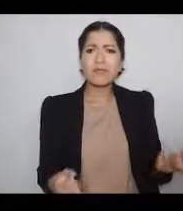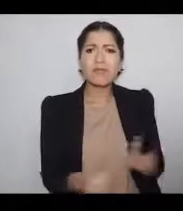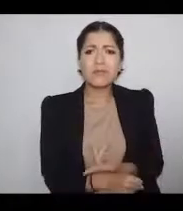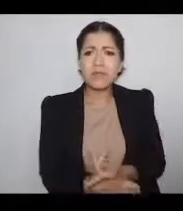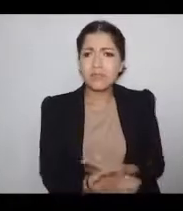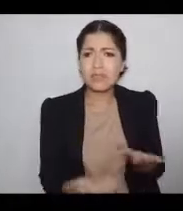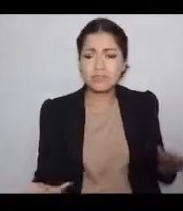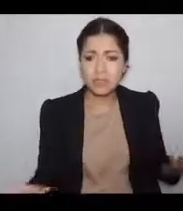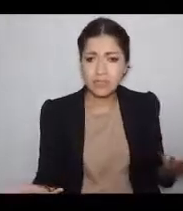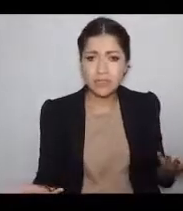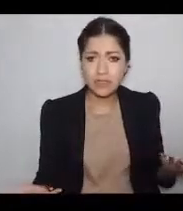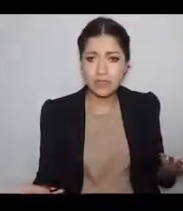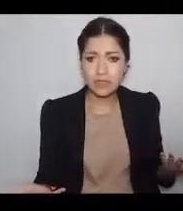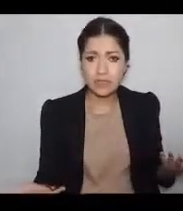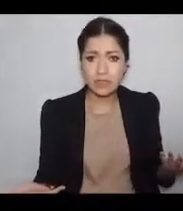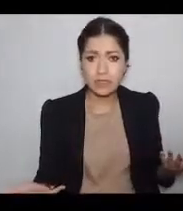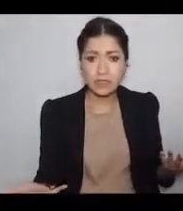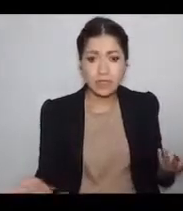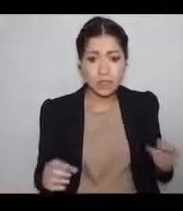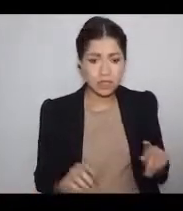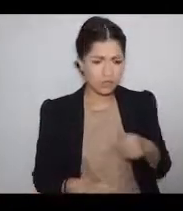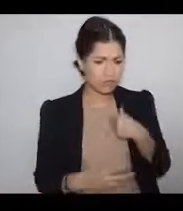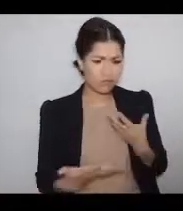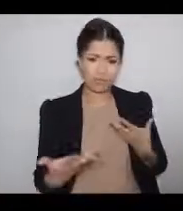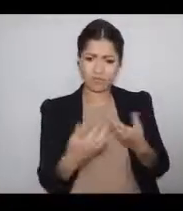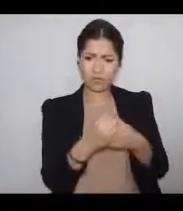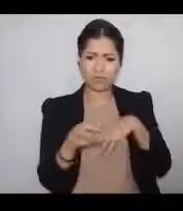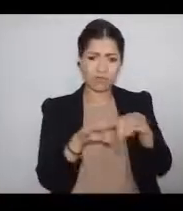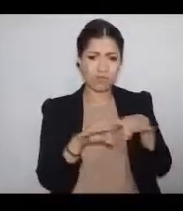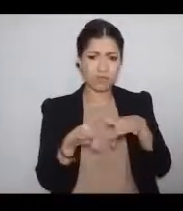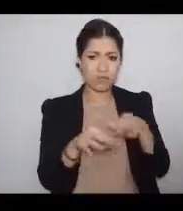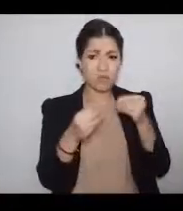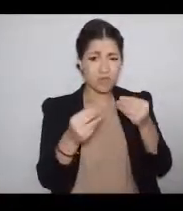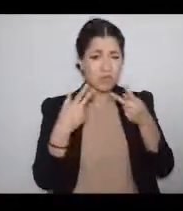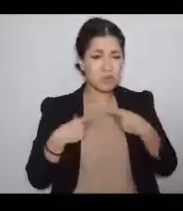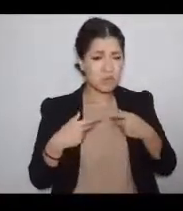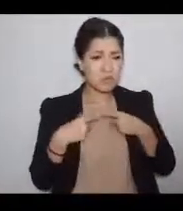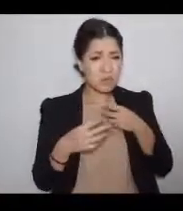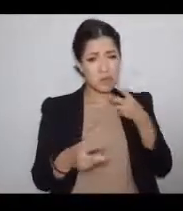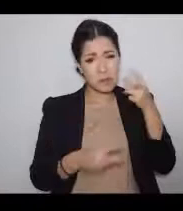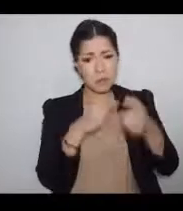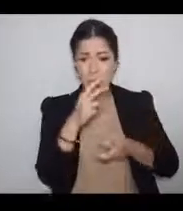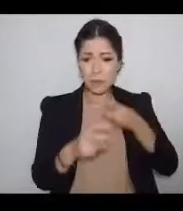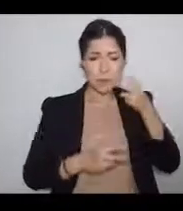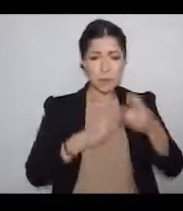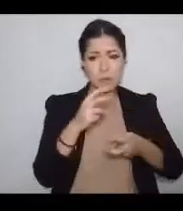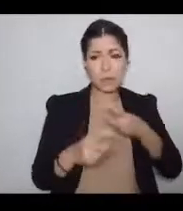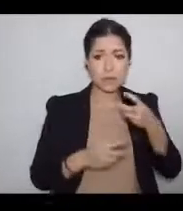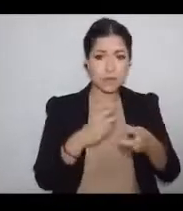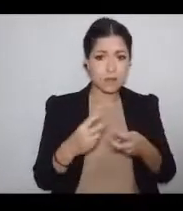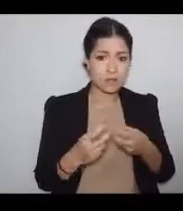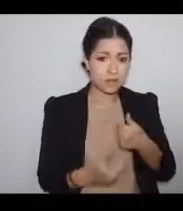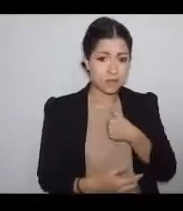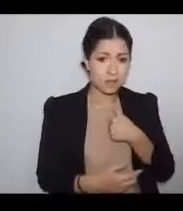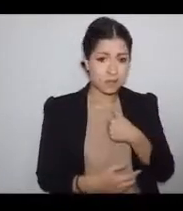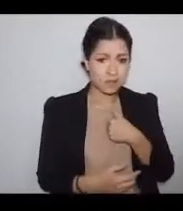trabajando contigo. A pesar de todo lo que te han dicho de mí. Pues, la gente dice pendejadas de los famosos. ¿Qué te